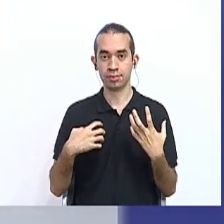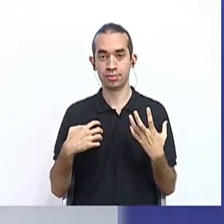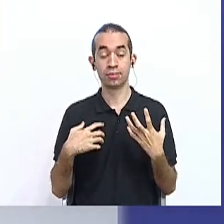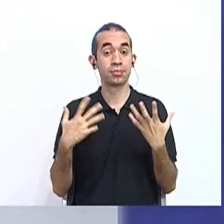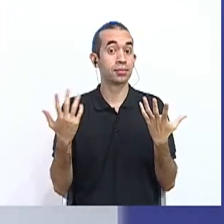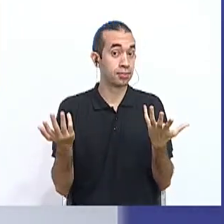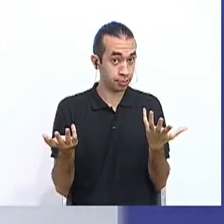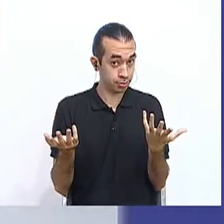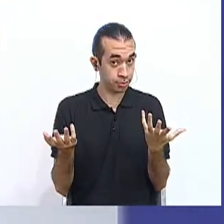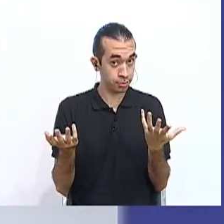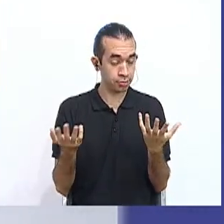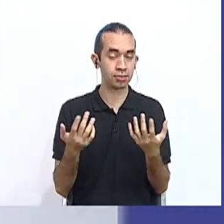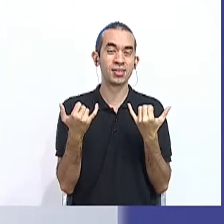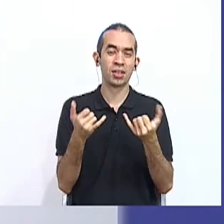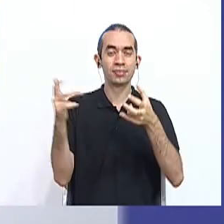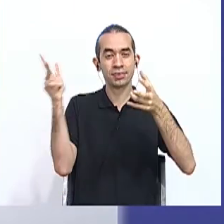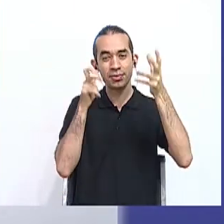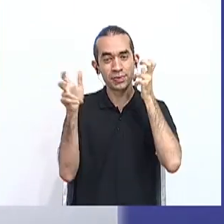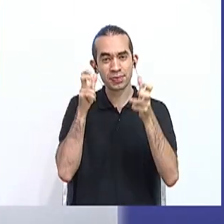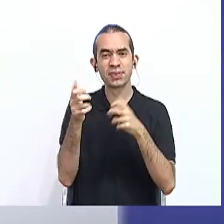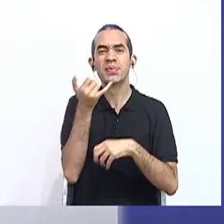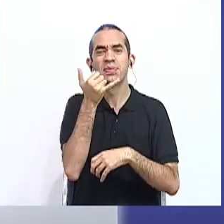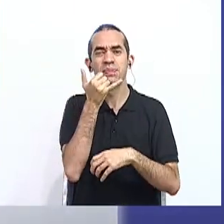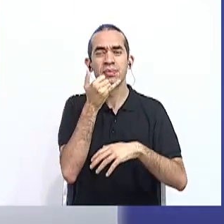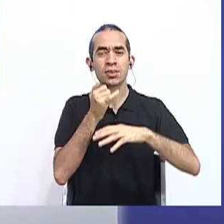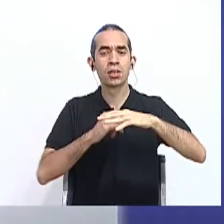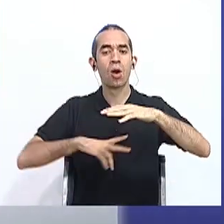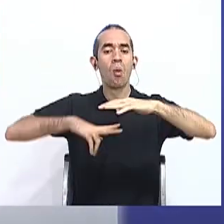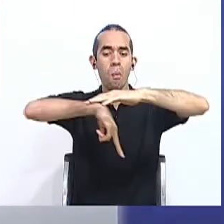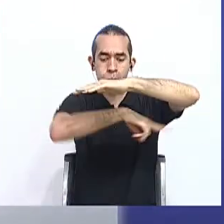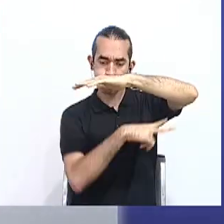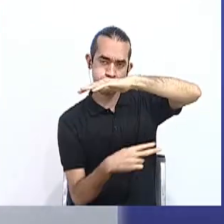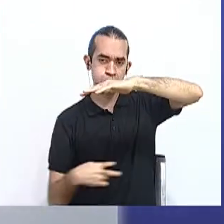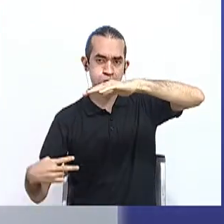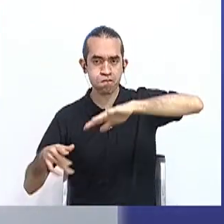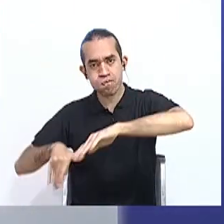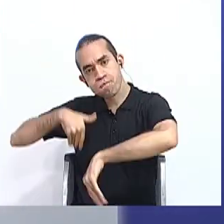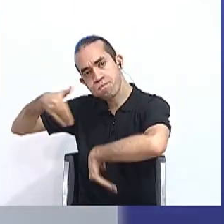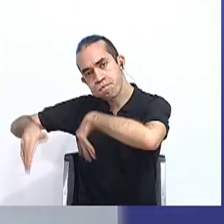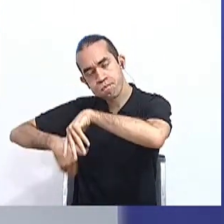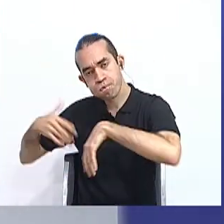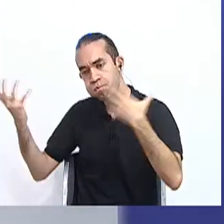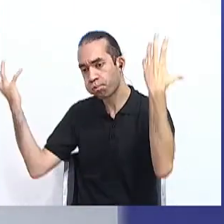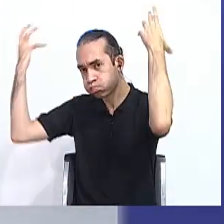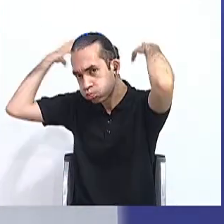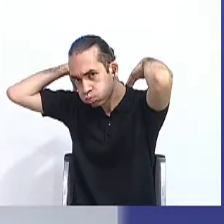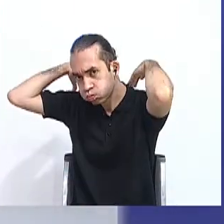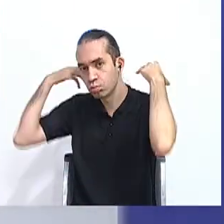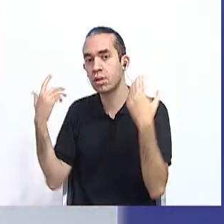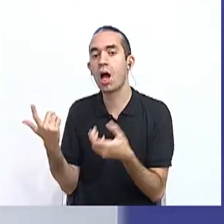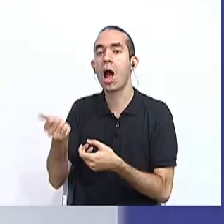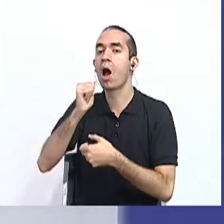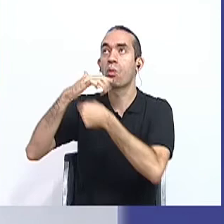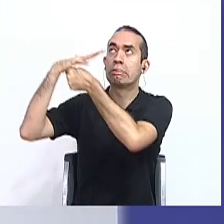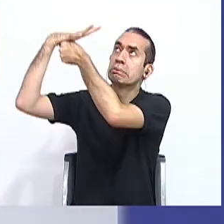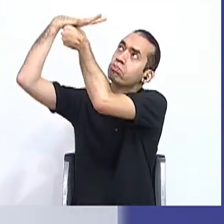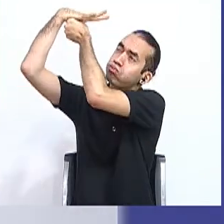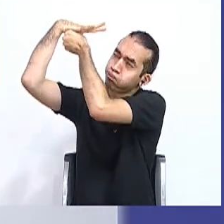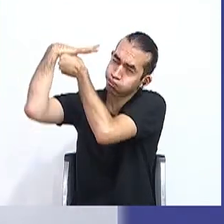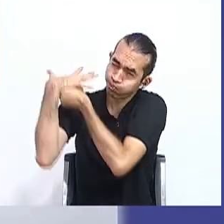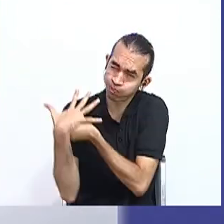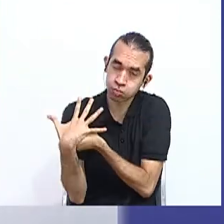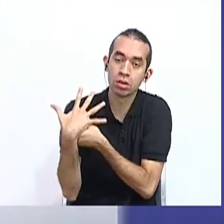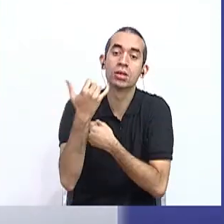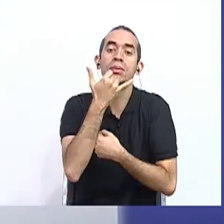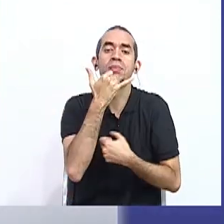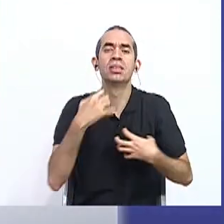Pero entonces escuchemos qué pasa en el buceo cuando ellos están bajo el agua y toda esa presión que está sobre ellos. ¿Qué